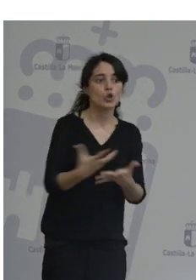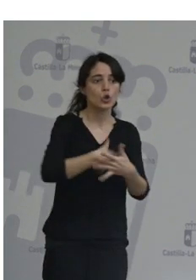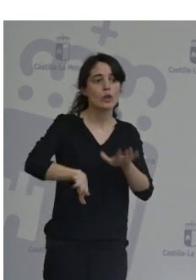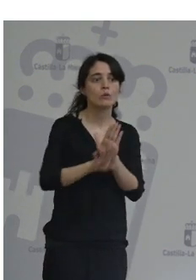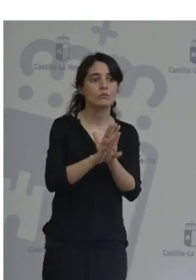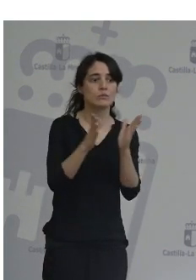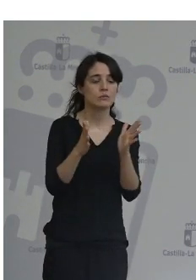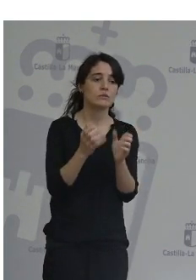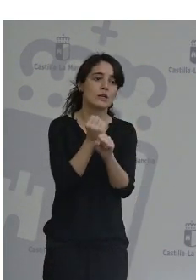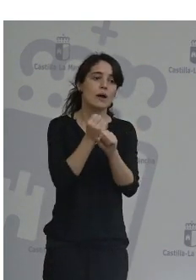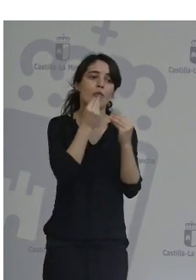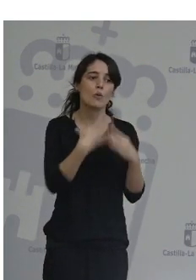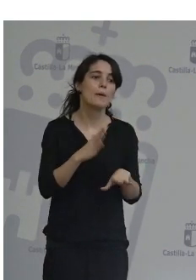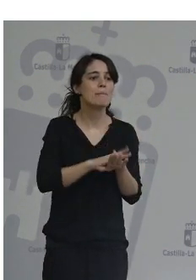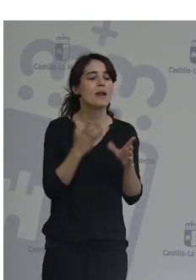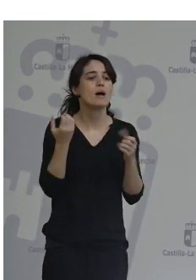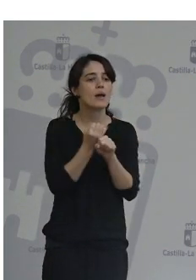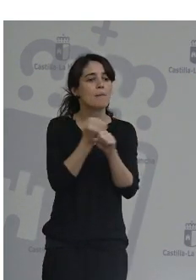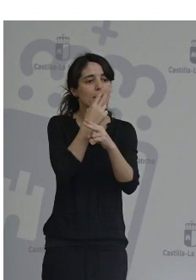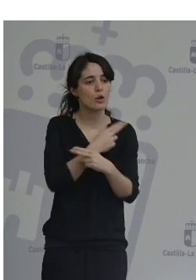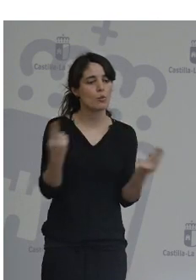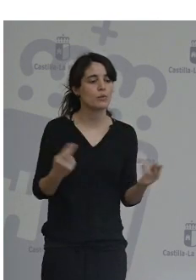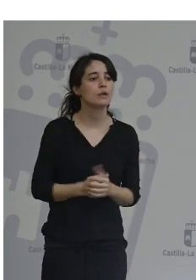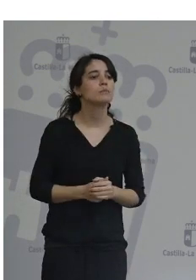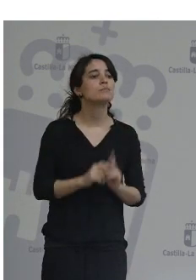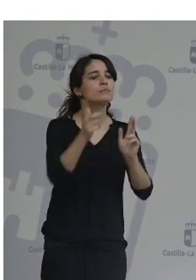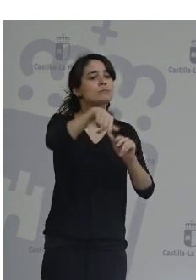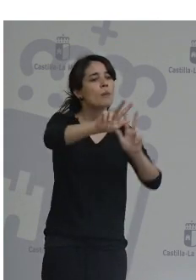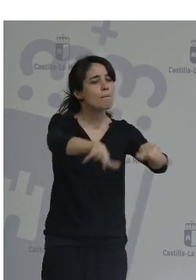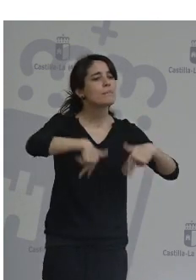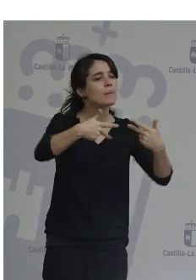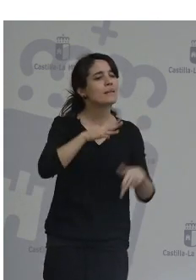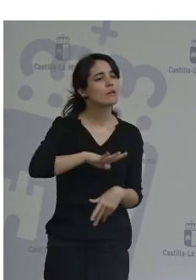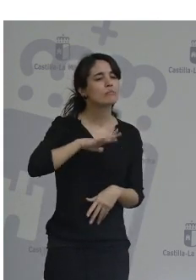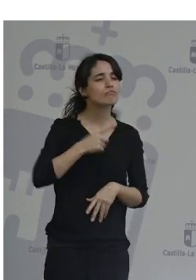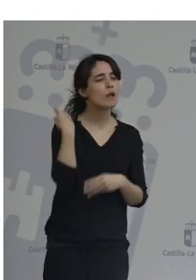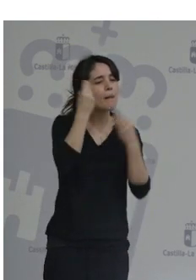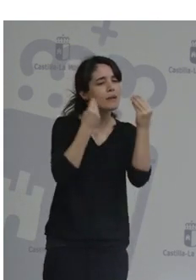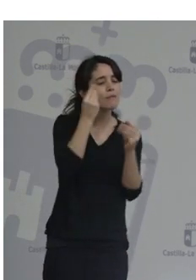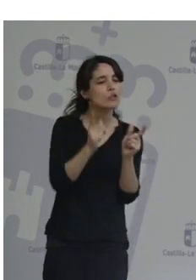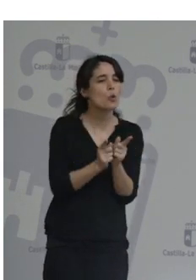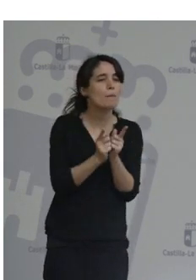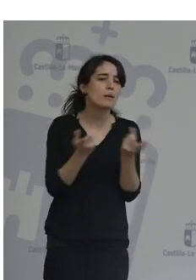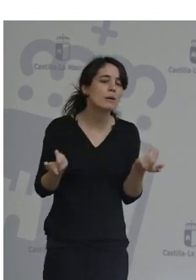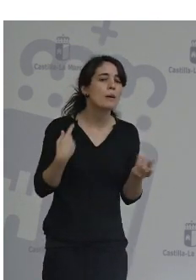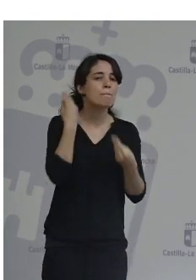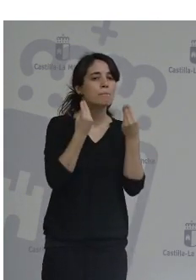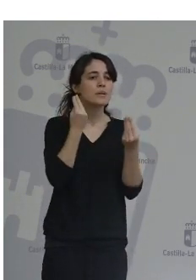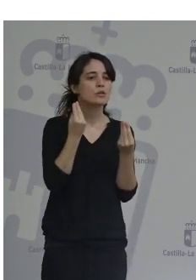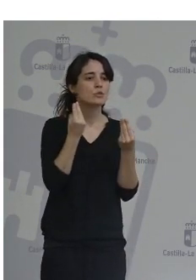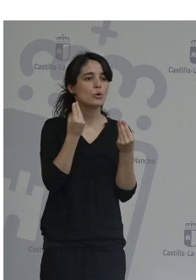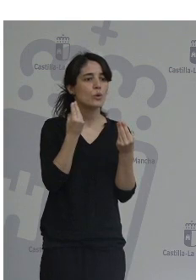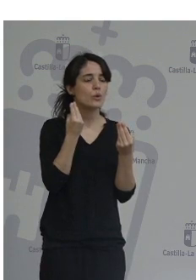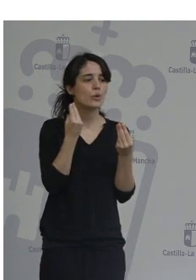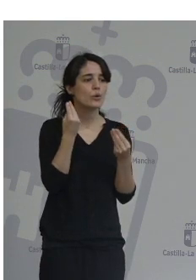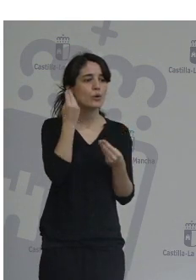el empleo público. Pero permitidme, por favor, una breve reflexión, aunque creo que es una reflexión que la mayor parte de